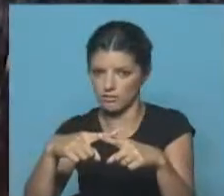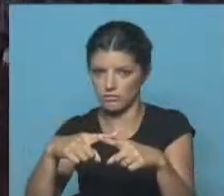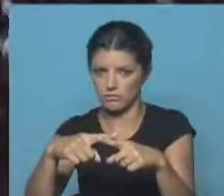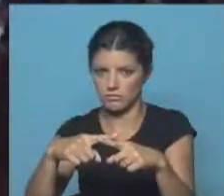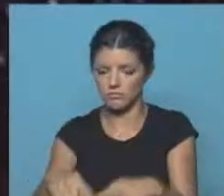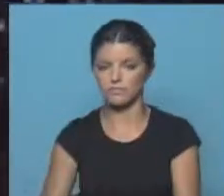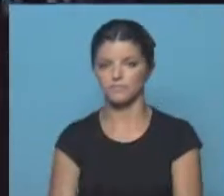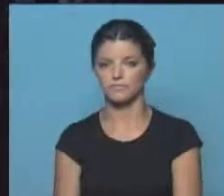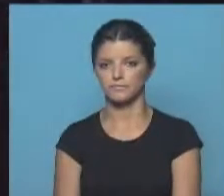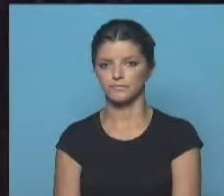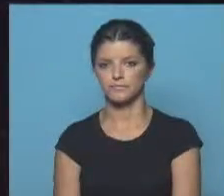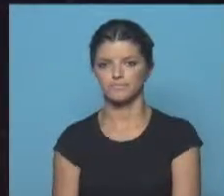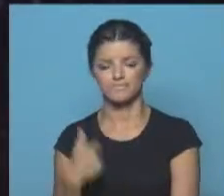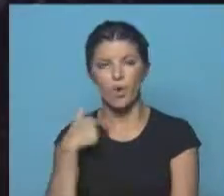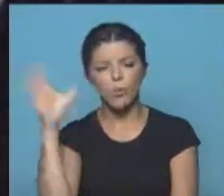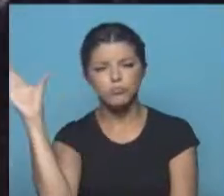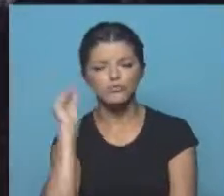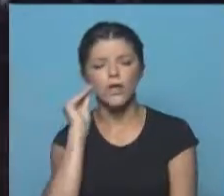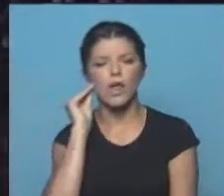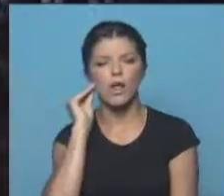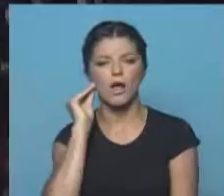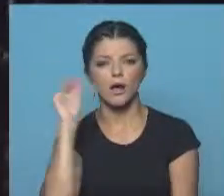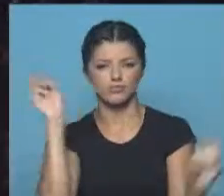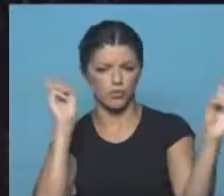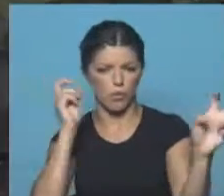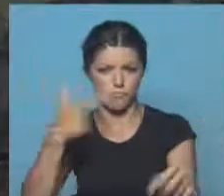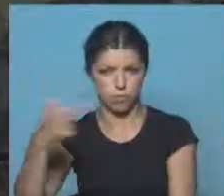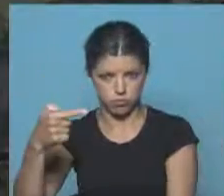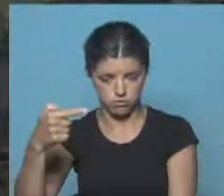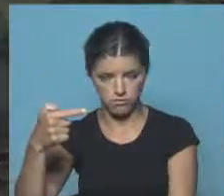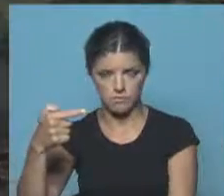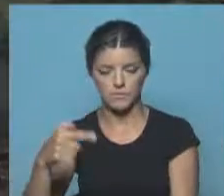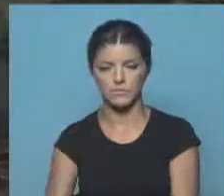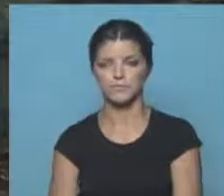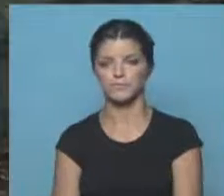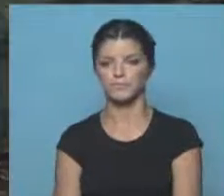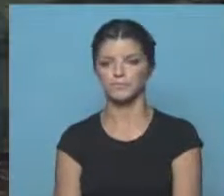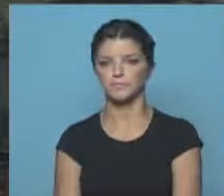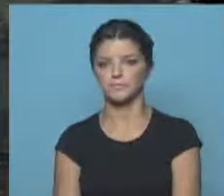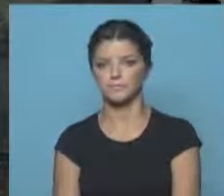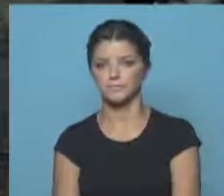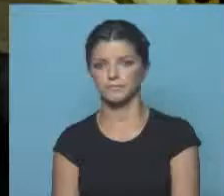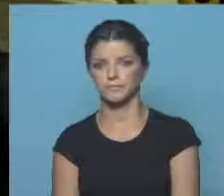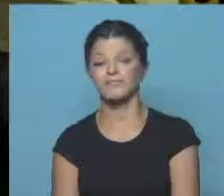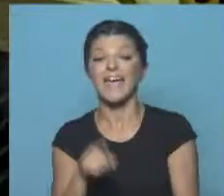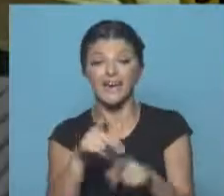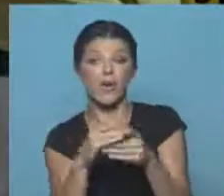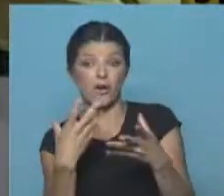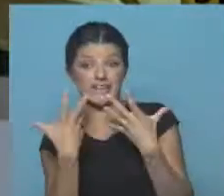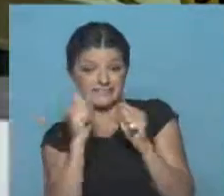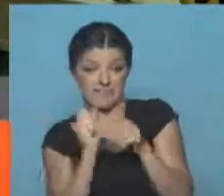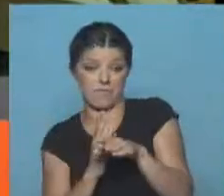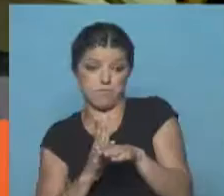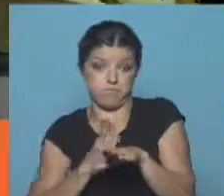y se escucha el disparo. Y Pascual alcanza a entrar a la casa